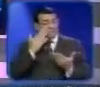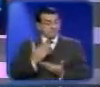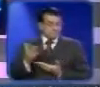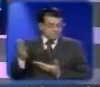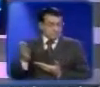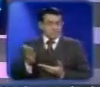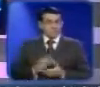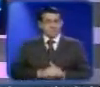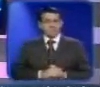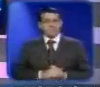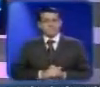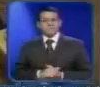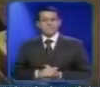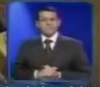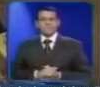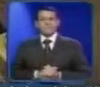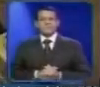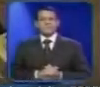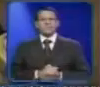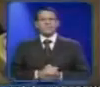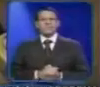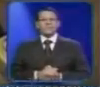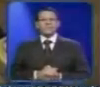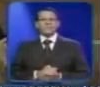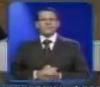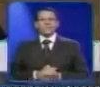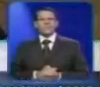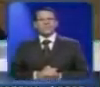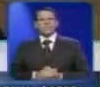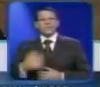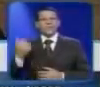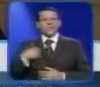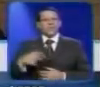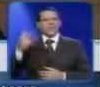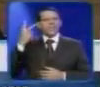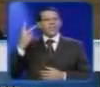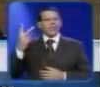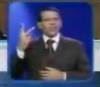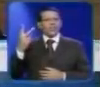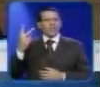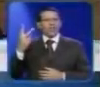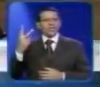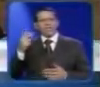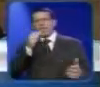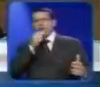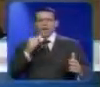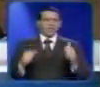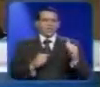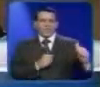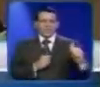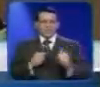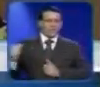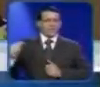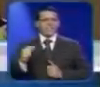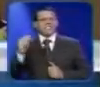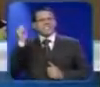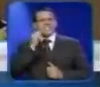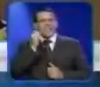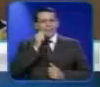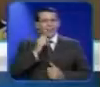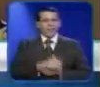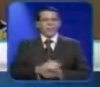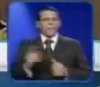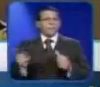géneros musicales. Tenemos unos dos conciertos el sábado y el principal es